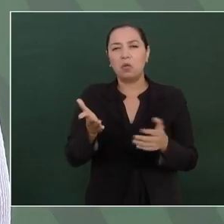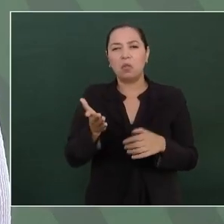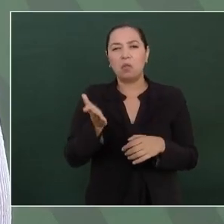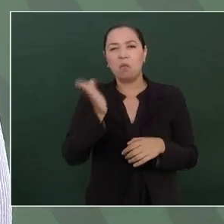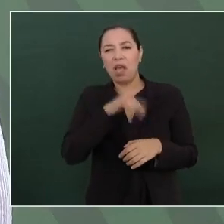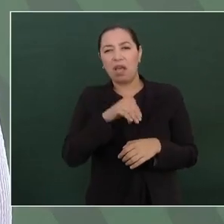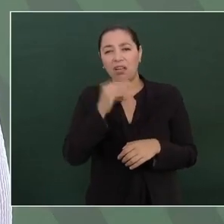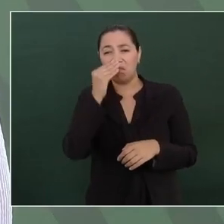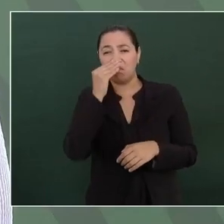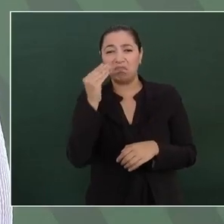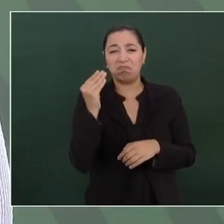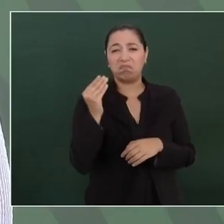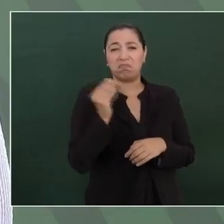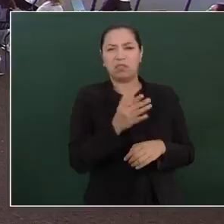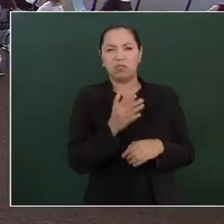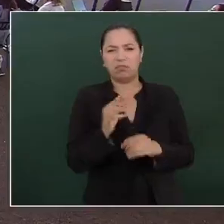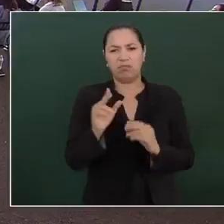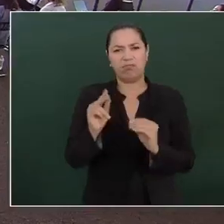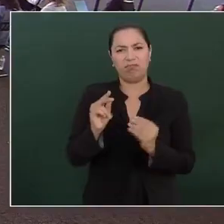estas actividades.